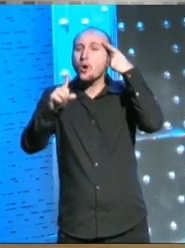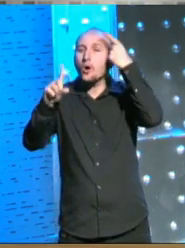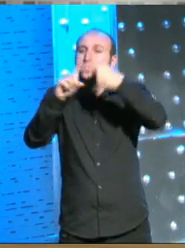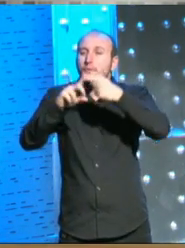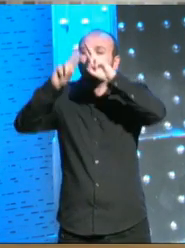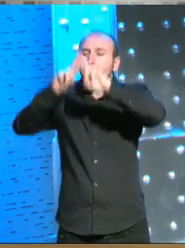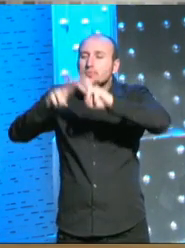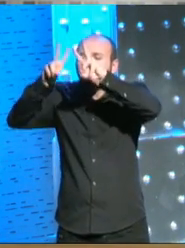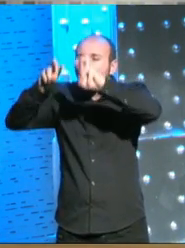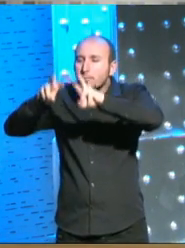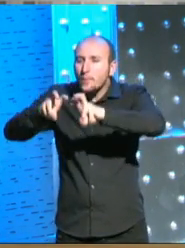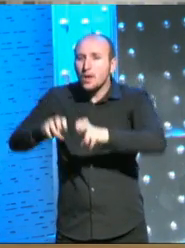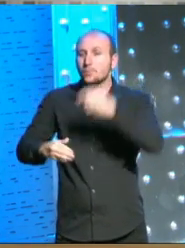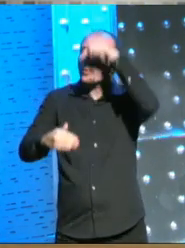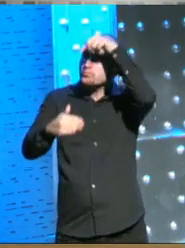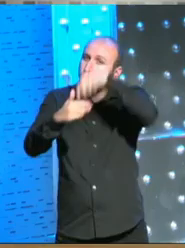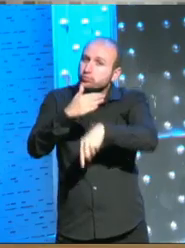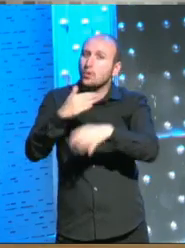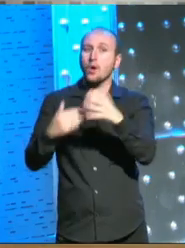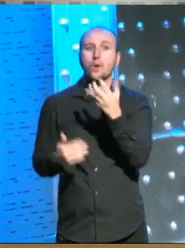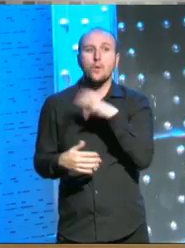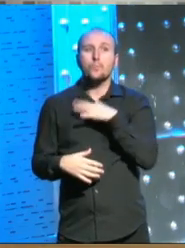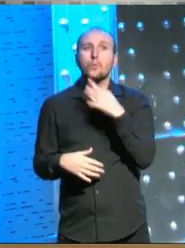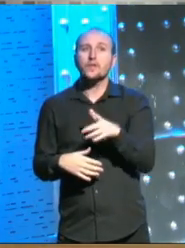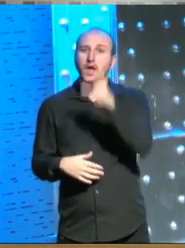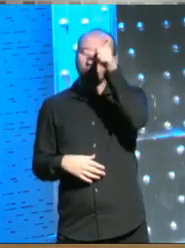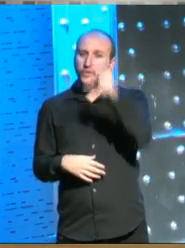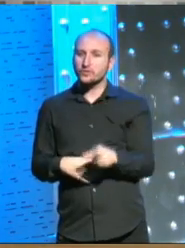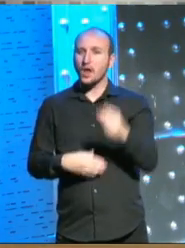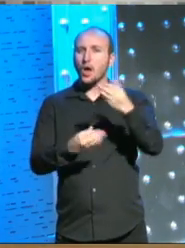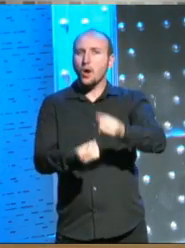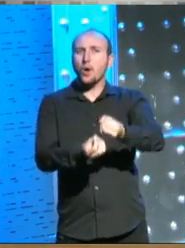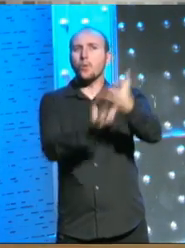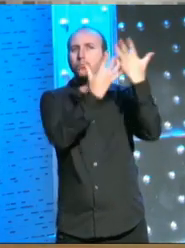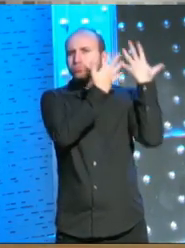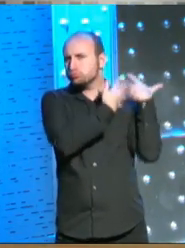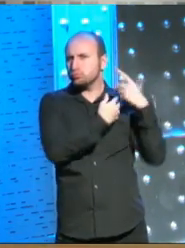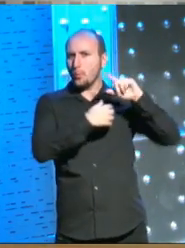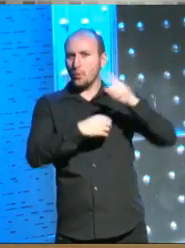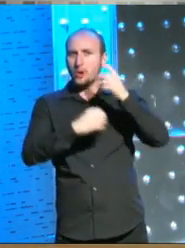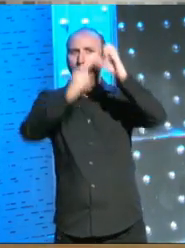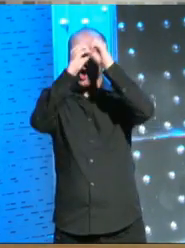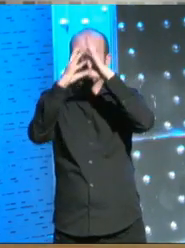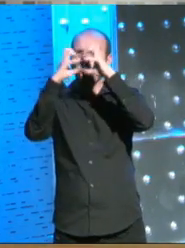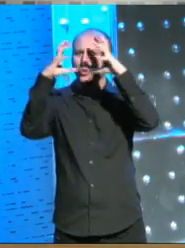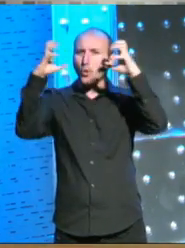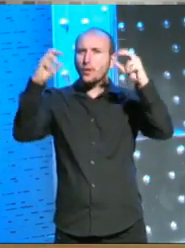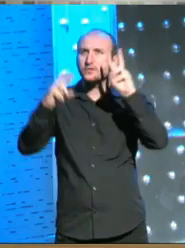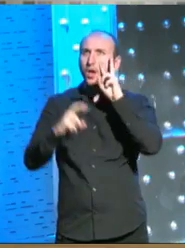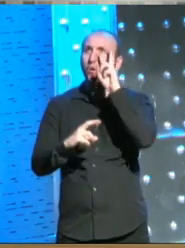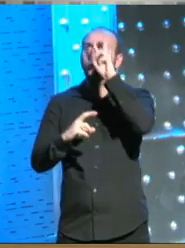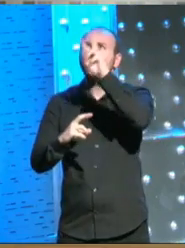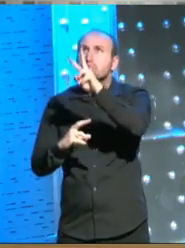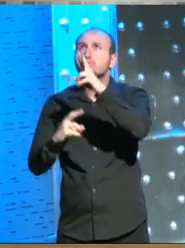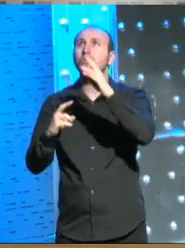¿eh? ¿Acaso el hombre primitivo, viendo las formas de las nubes, infirió esto es un